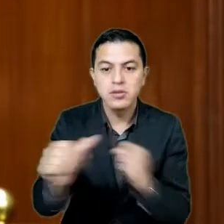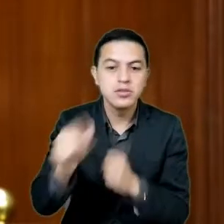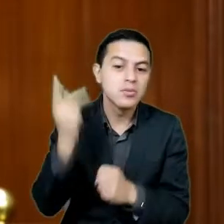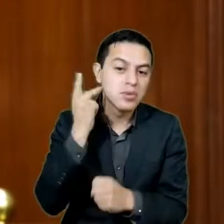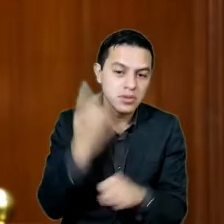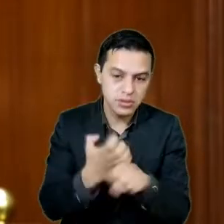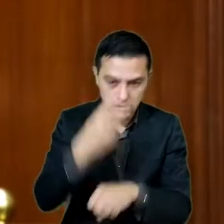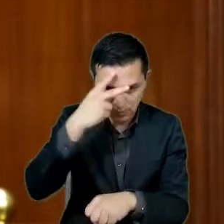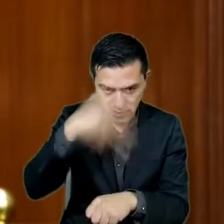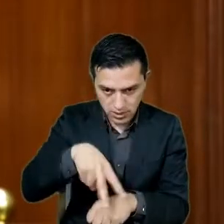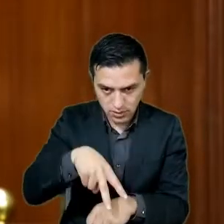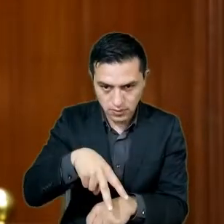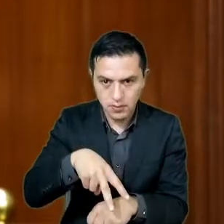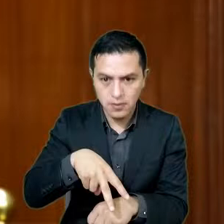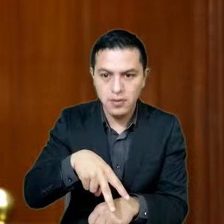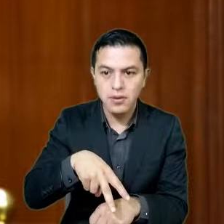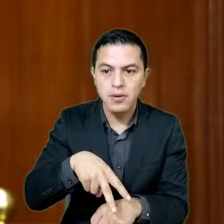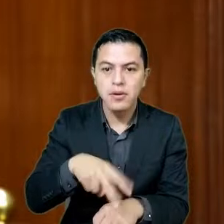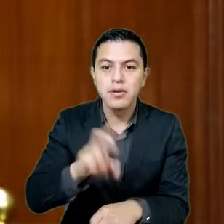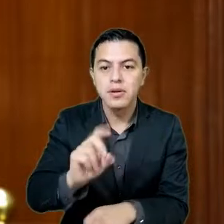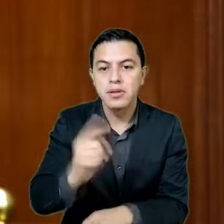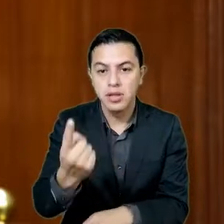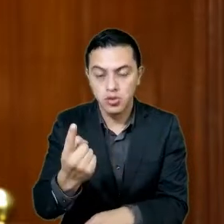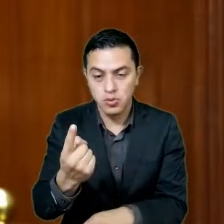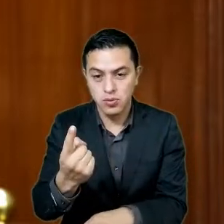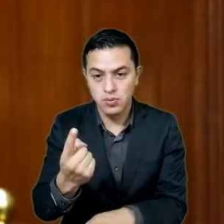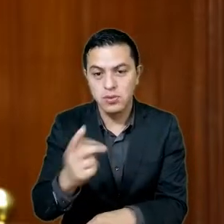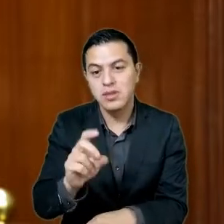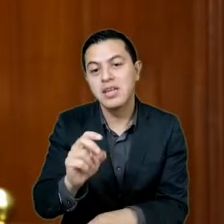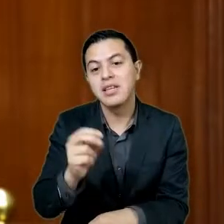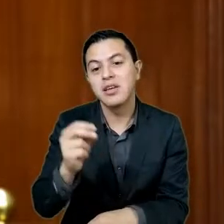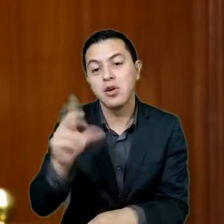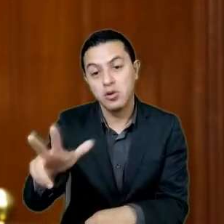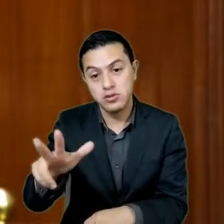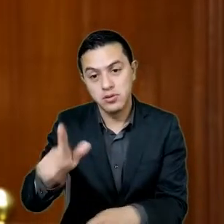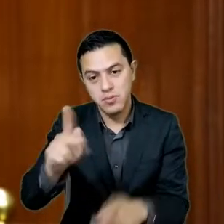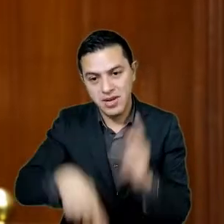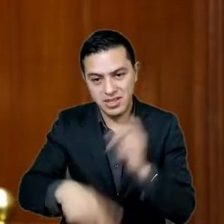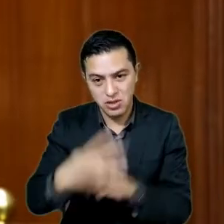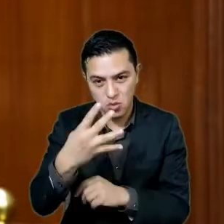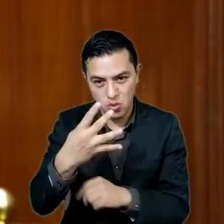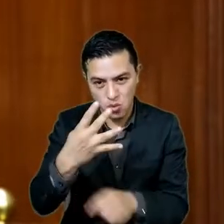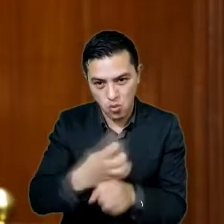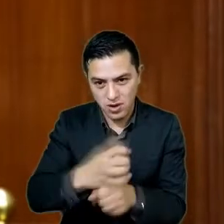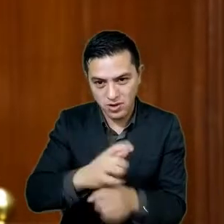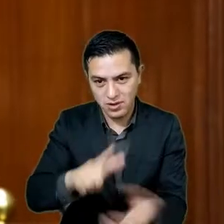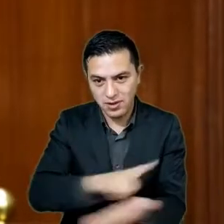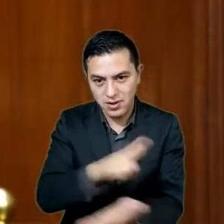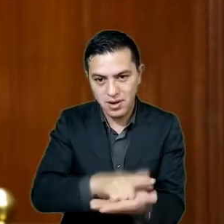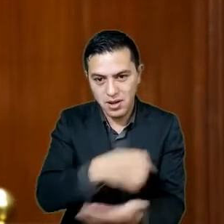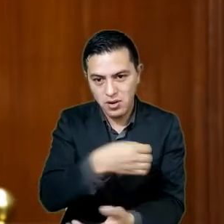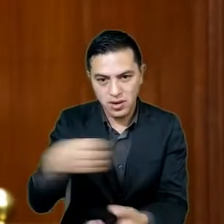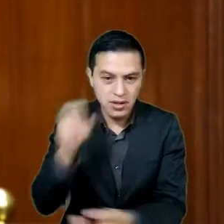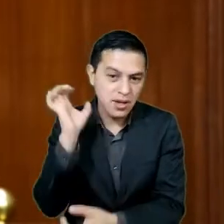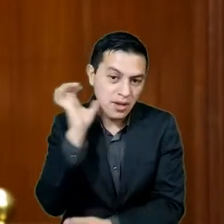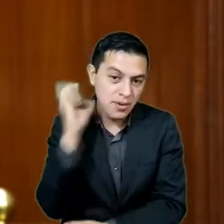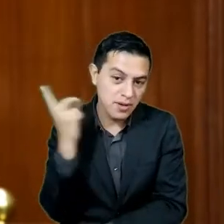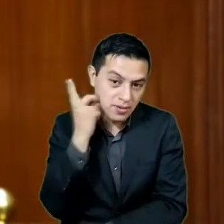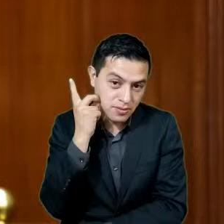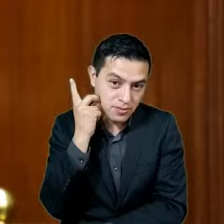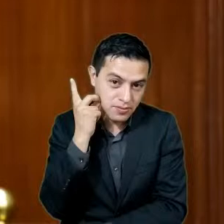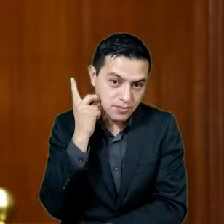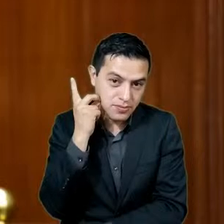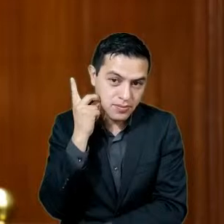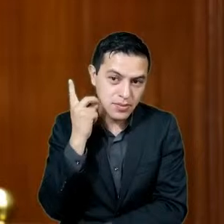Libre y Soberano de México, y 38, fracción cuarta, de la Ley Orgánica del Poder Legislativo del Estado Libre y Soberano de México,